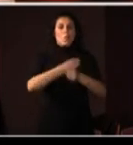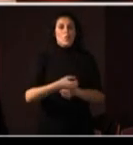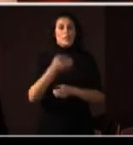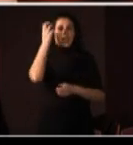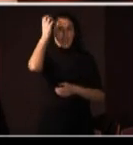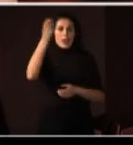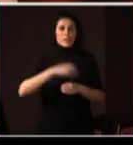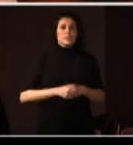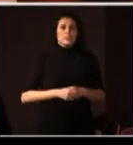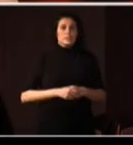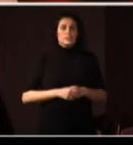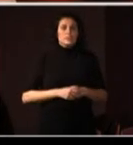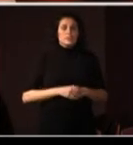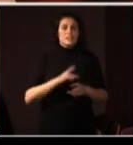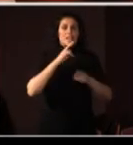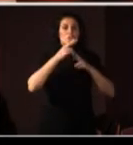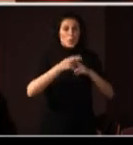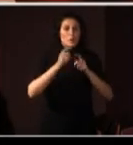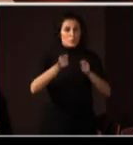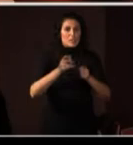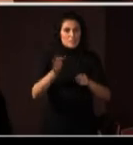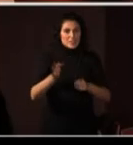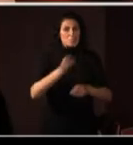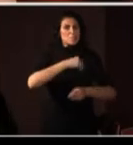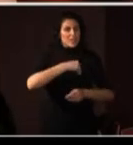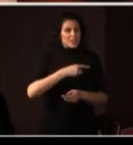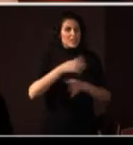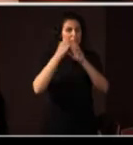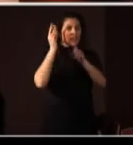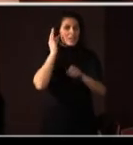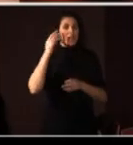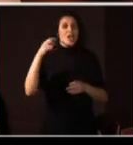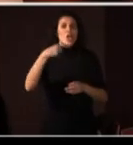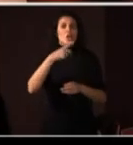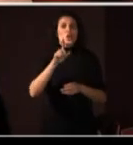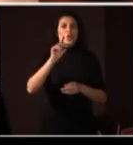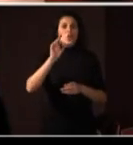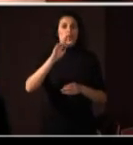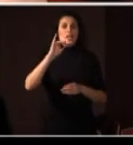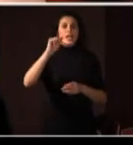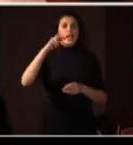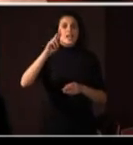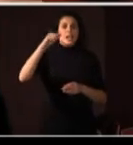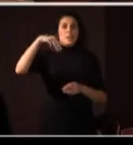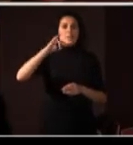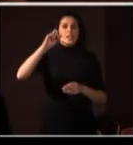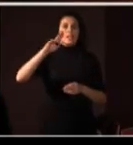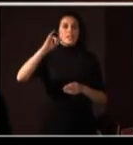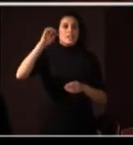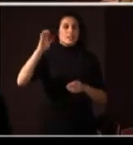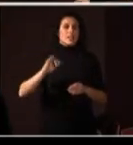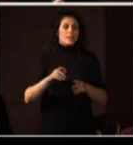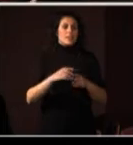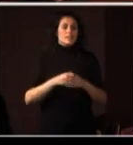Recibe su nombramiento y merecido nombramiento de embajadora Gloria Ramírez, le hace entrega Manuel Pérez Castel.